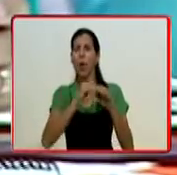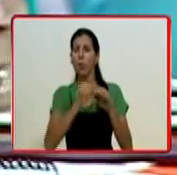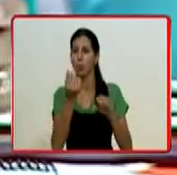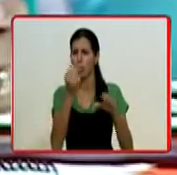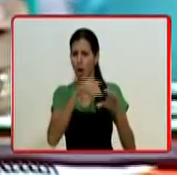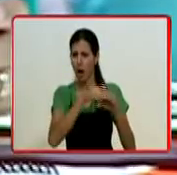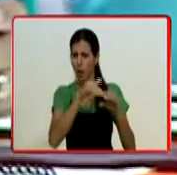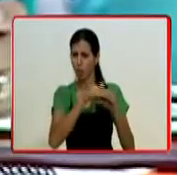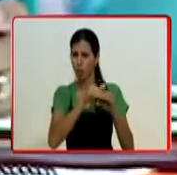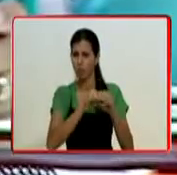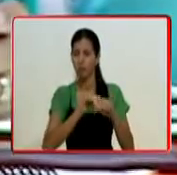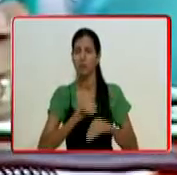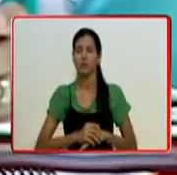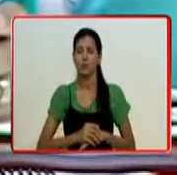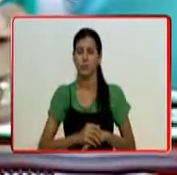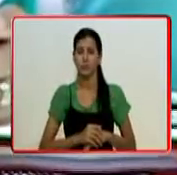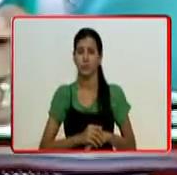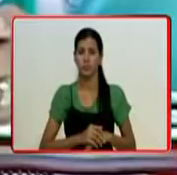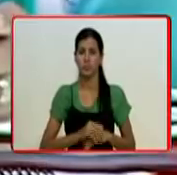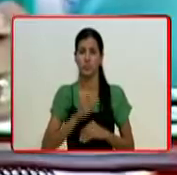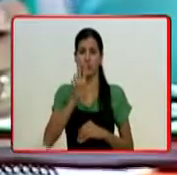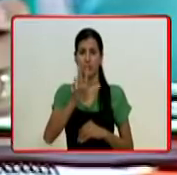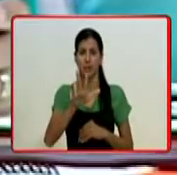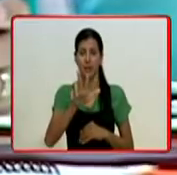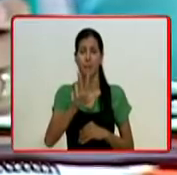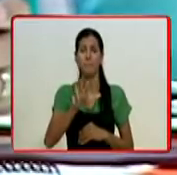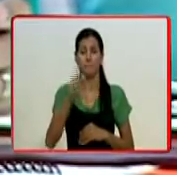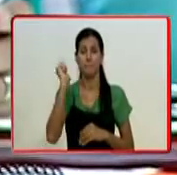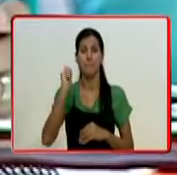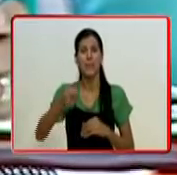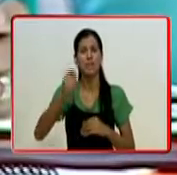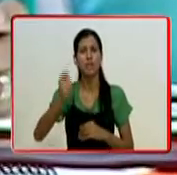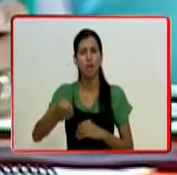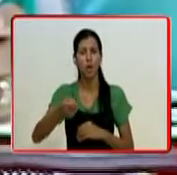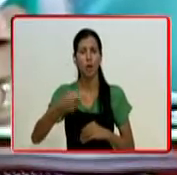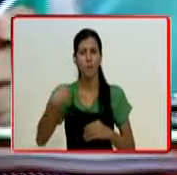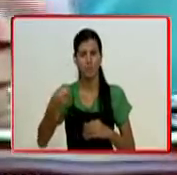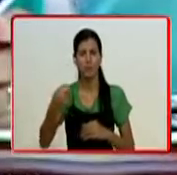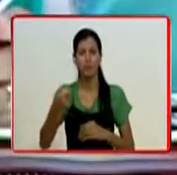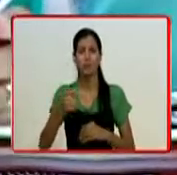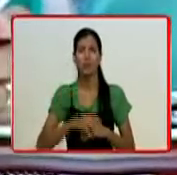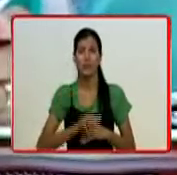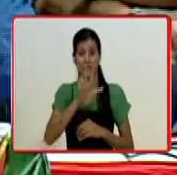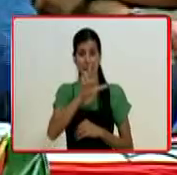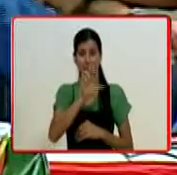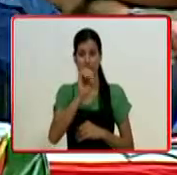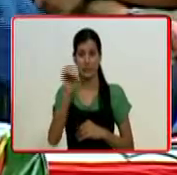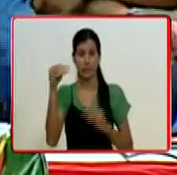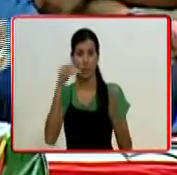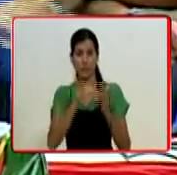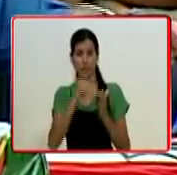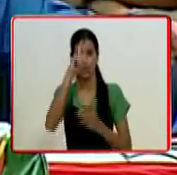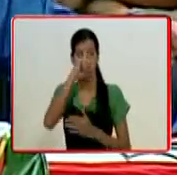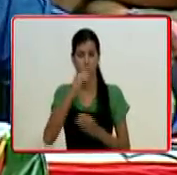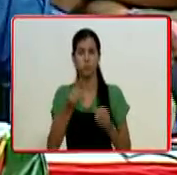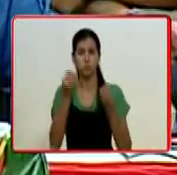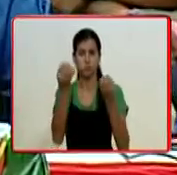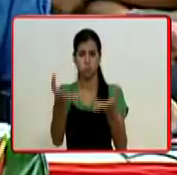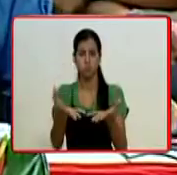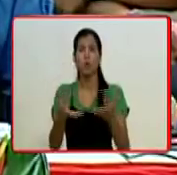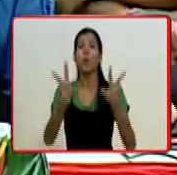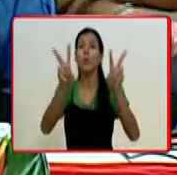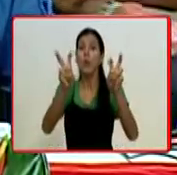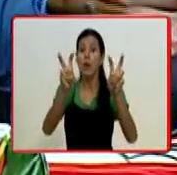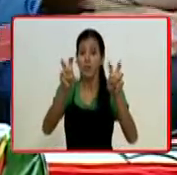de las primeras tres pensiones de las 300.000 que este año voy a entregar